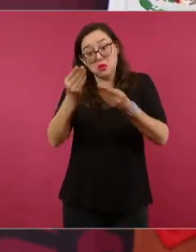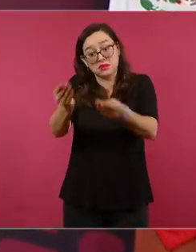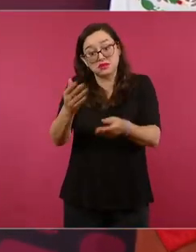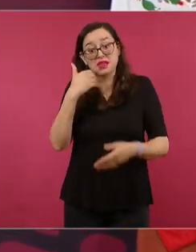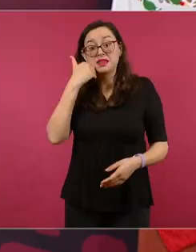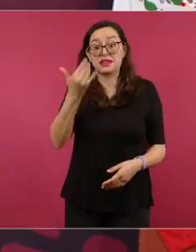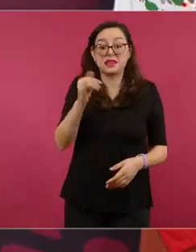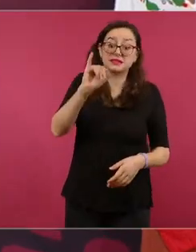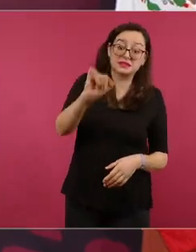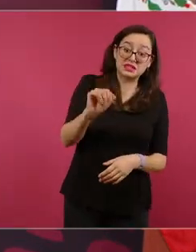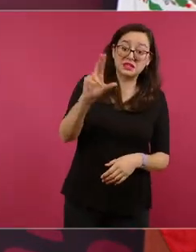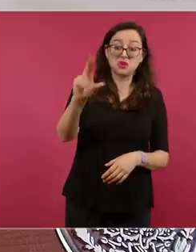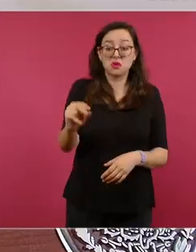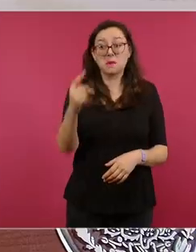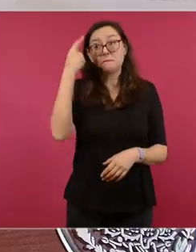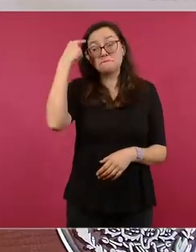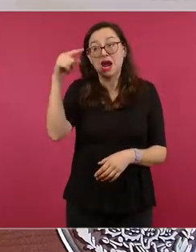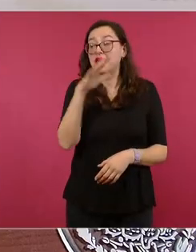en el interés general,